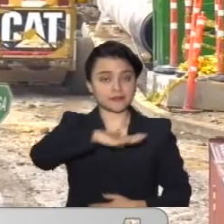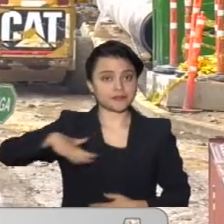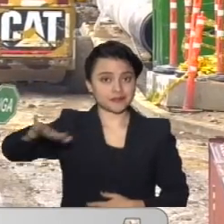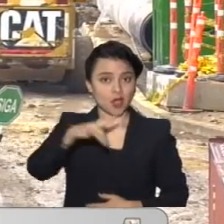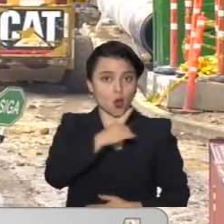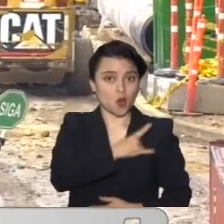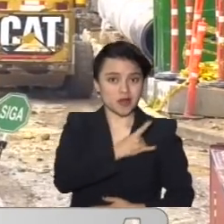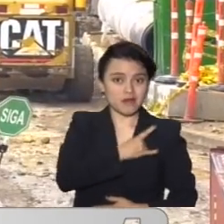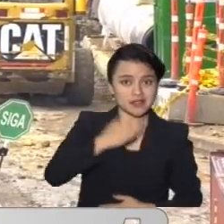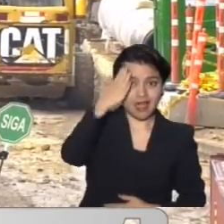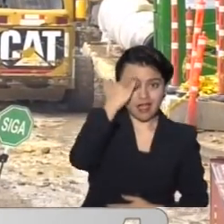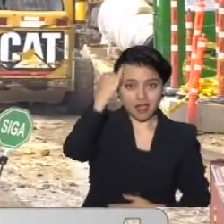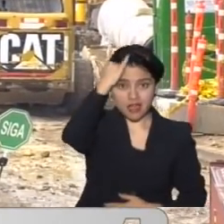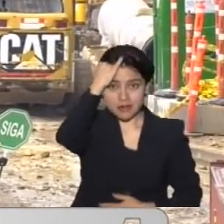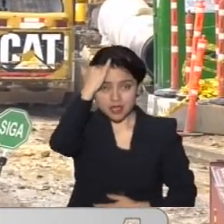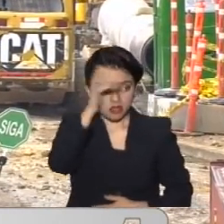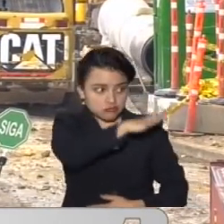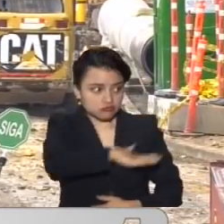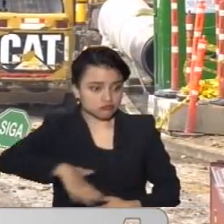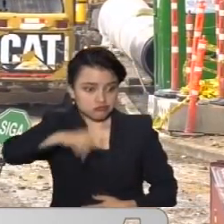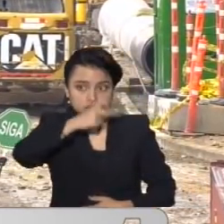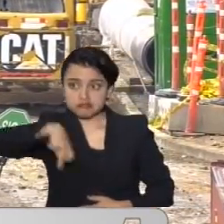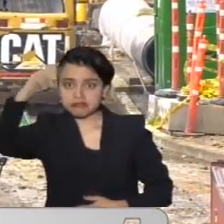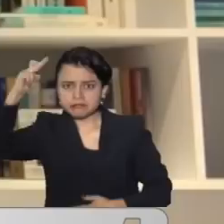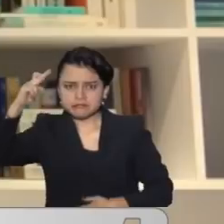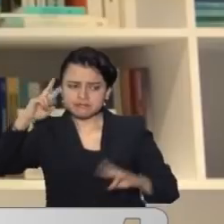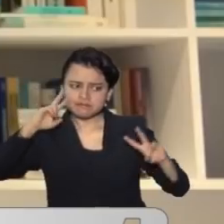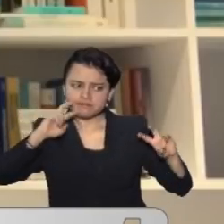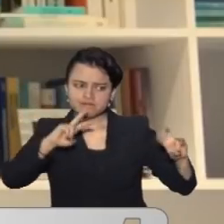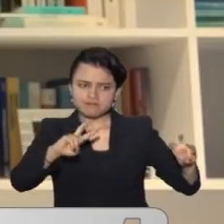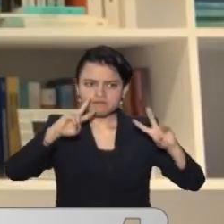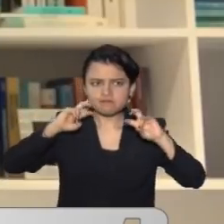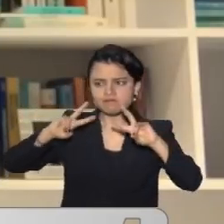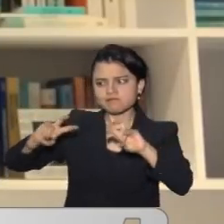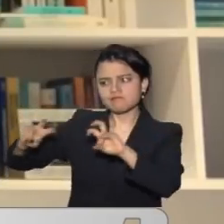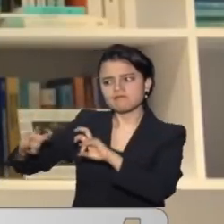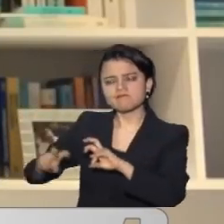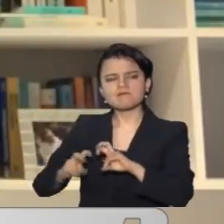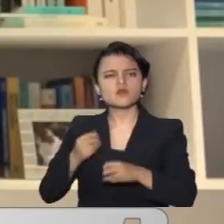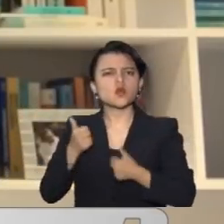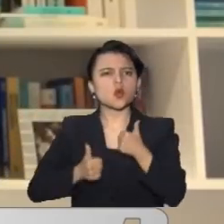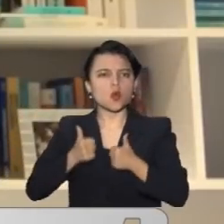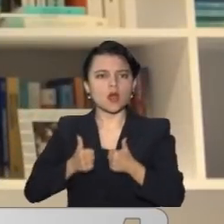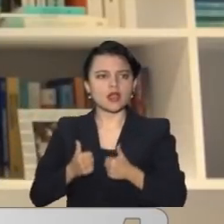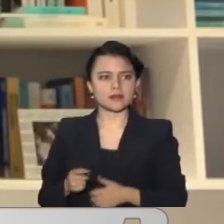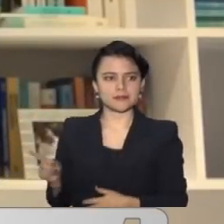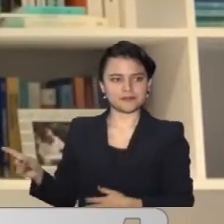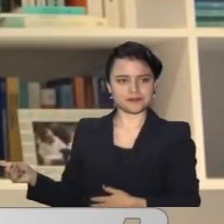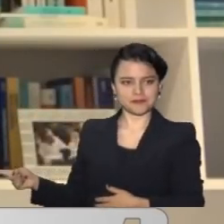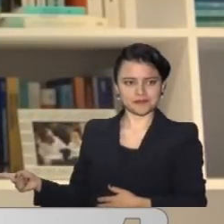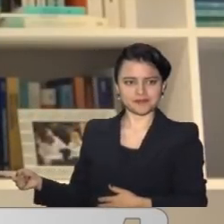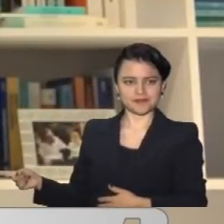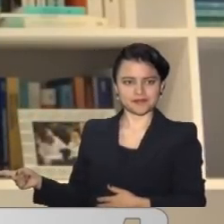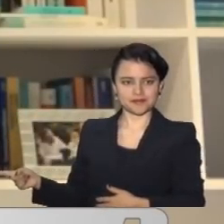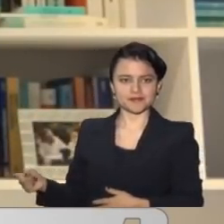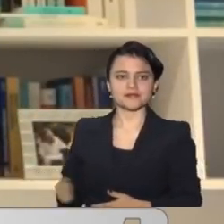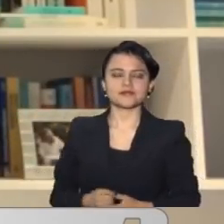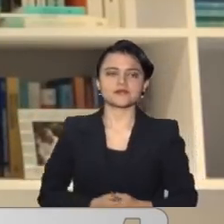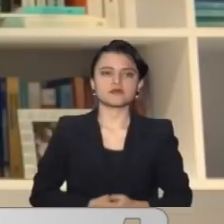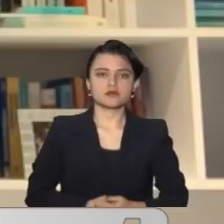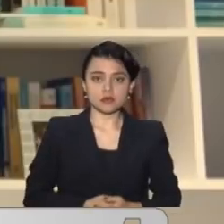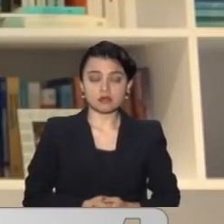de esta fórmula en Colombia. No necesariamente se extrapolan al contexto colombiano. Particularmente aquí tenemos un